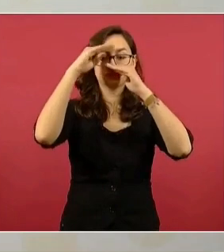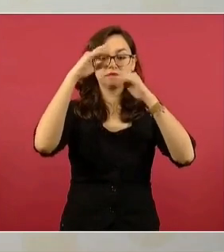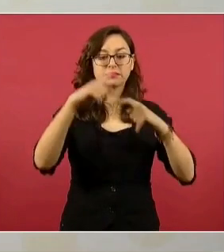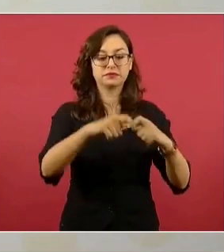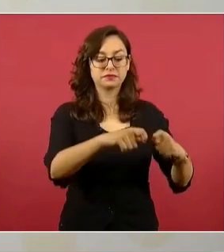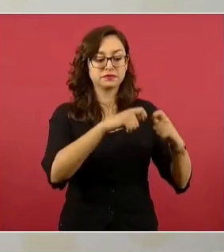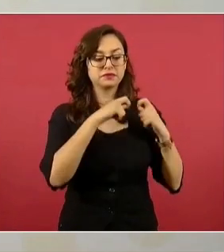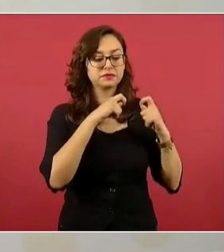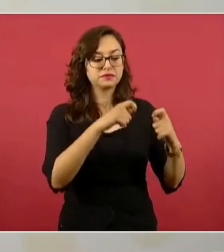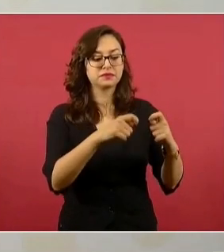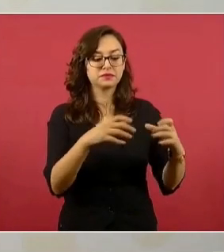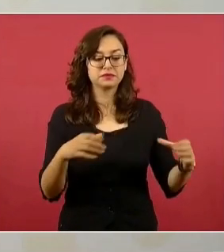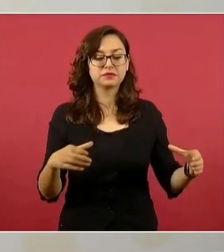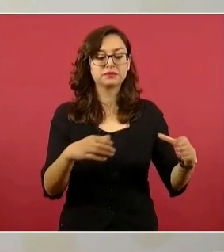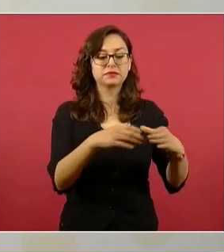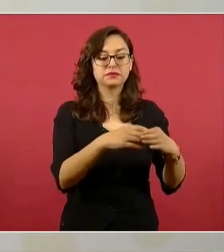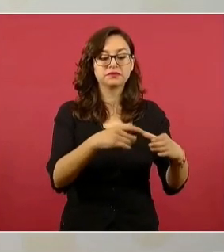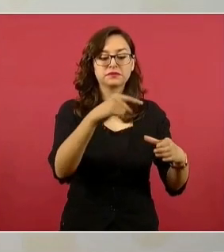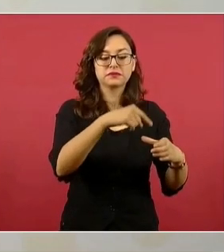derrotó y asesinó